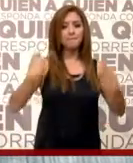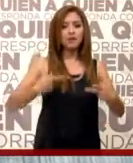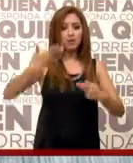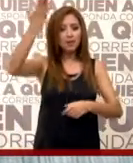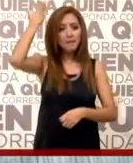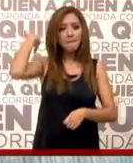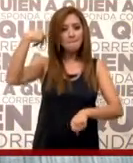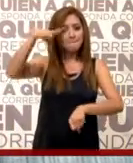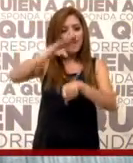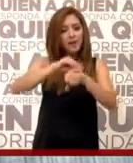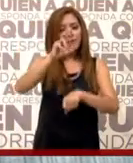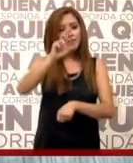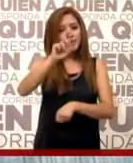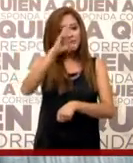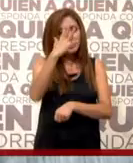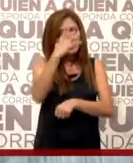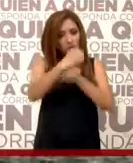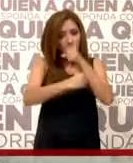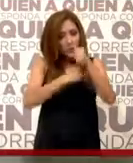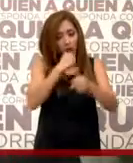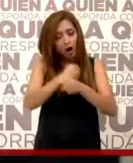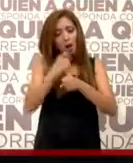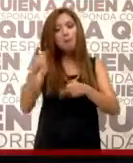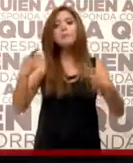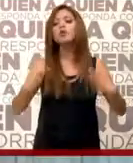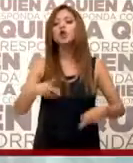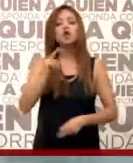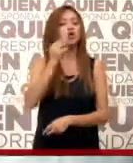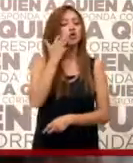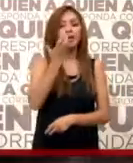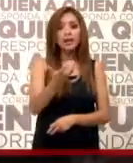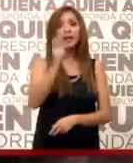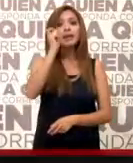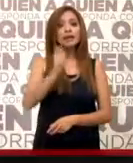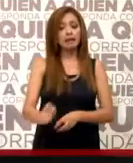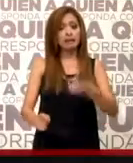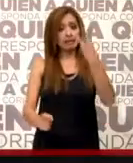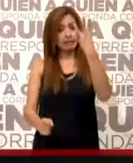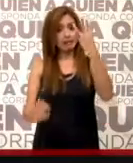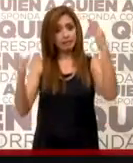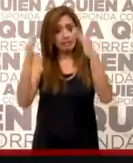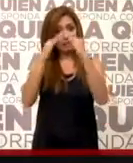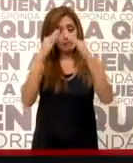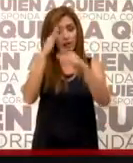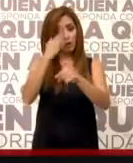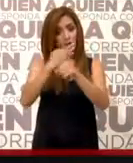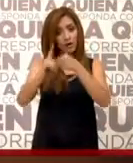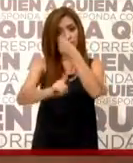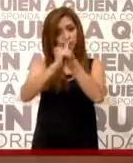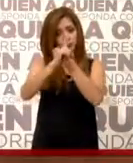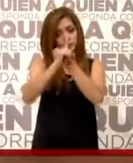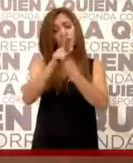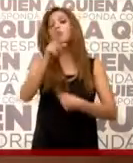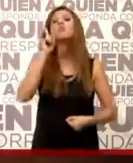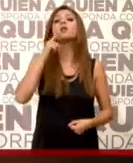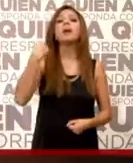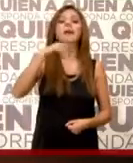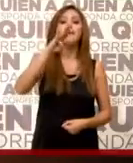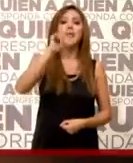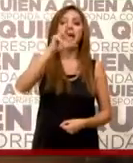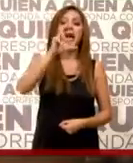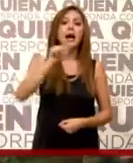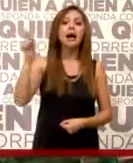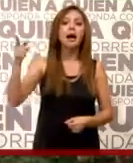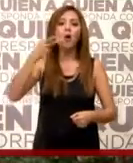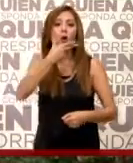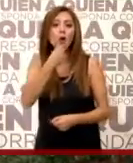35 años de pasarlo ahora ya no quiere. Somos tres predios los cuales estamos afectados. Comenta doña Blanca que el señor que les